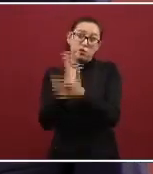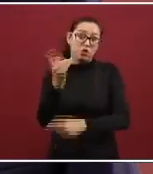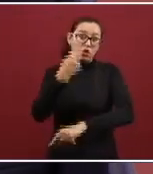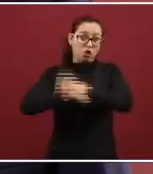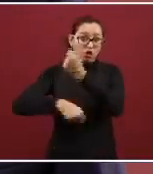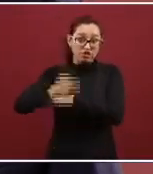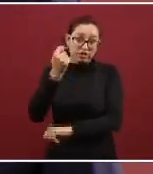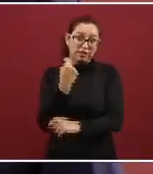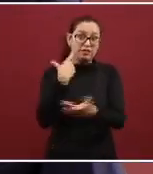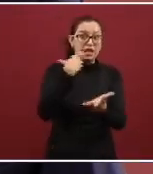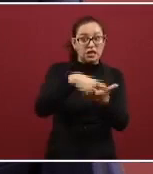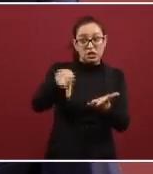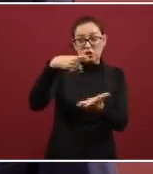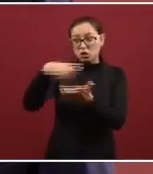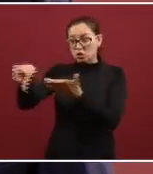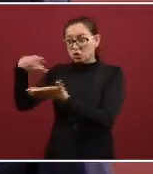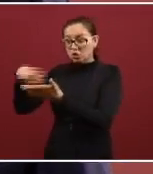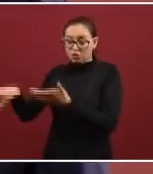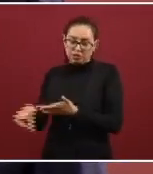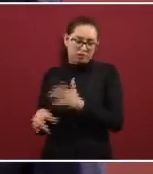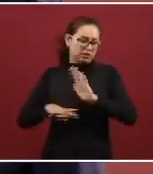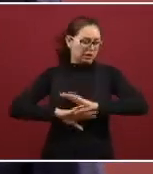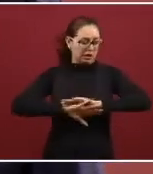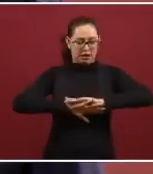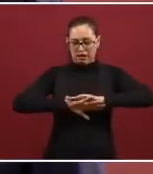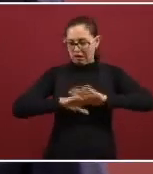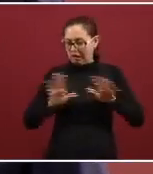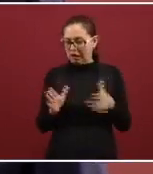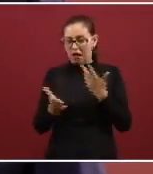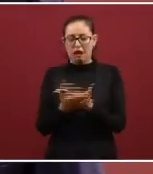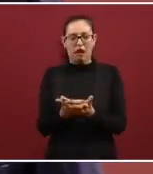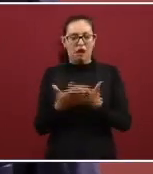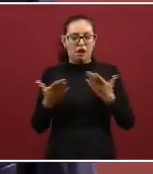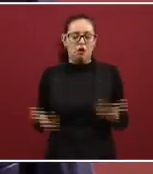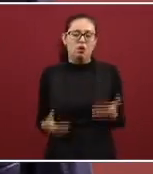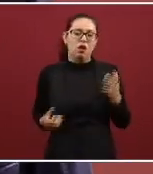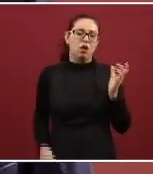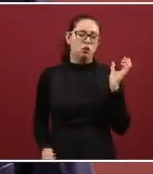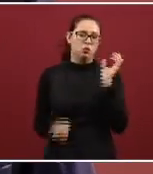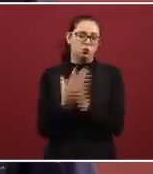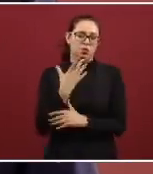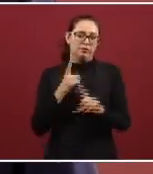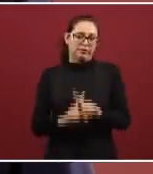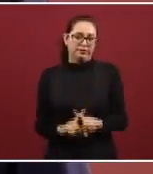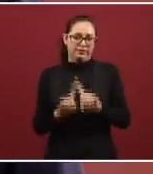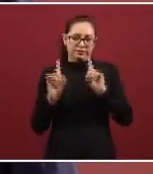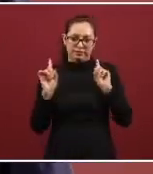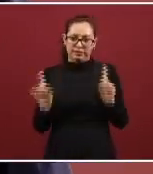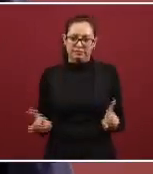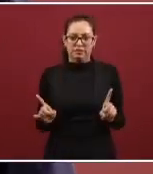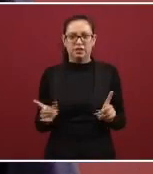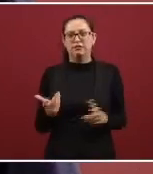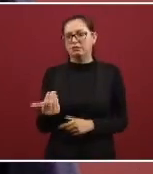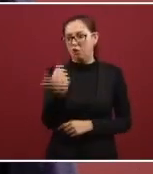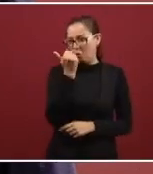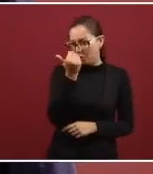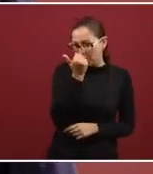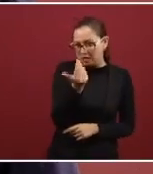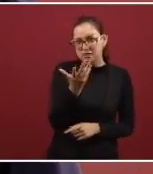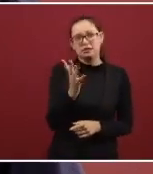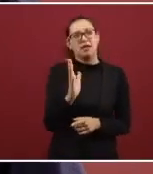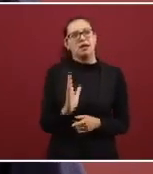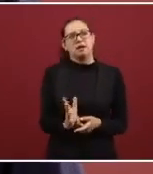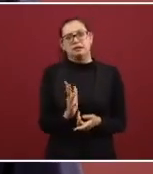y adquirir una cantidad para la compra de alimentos o